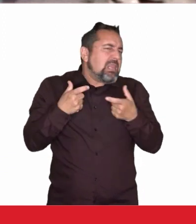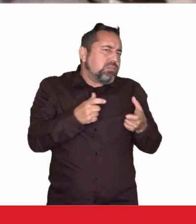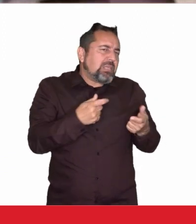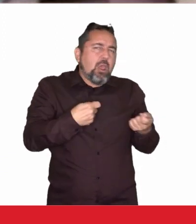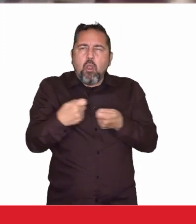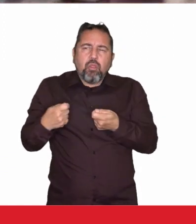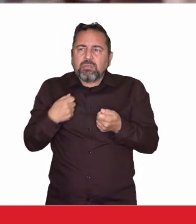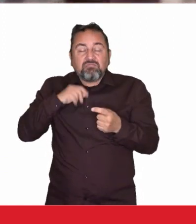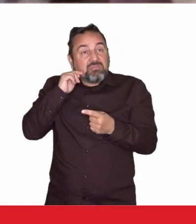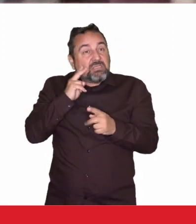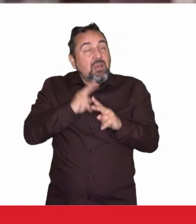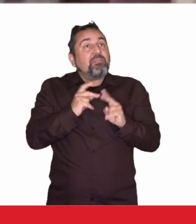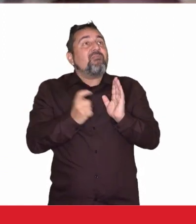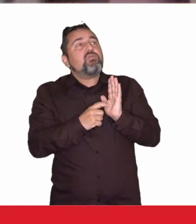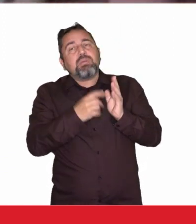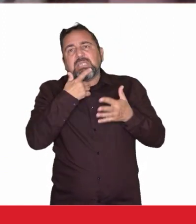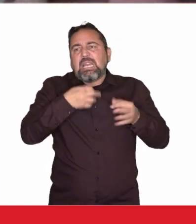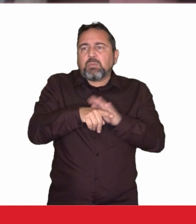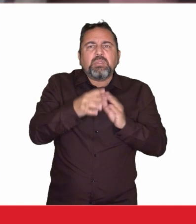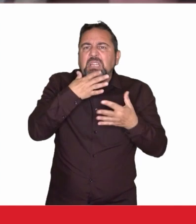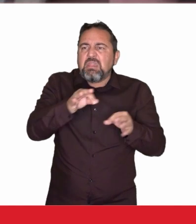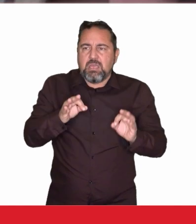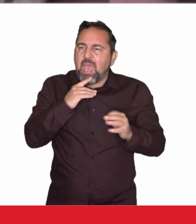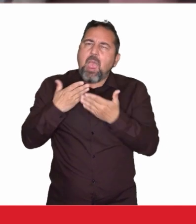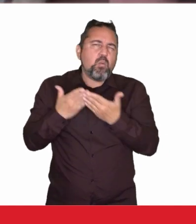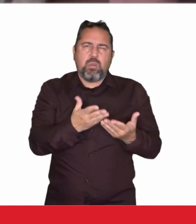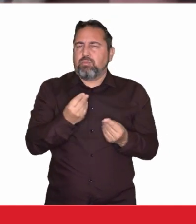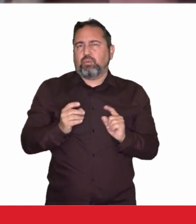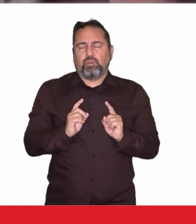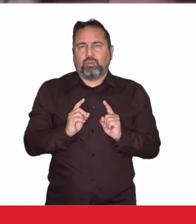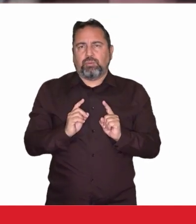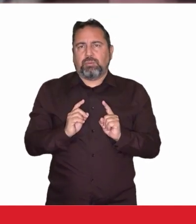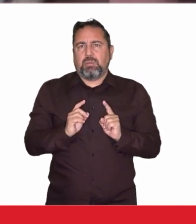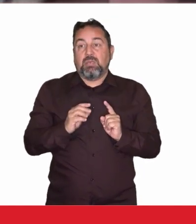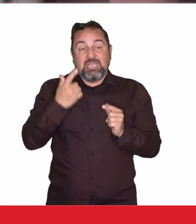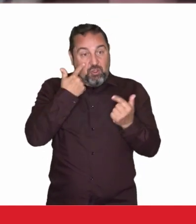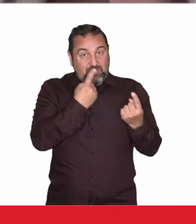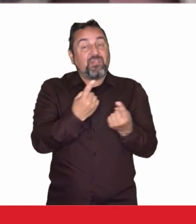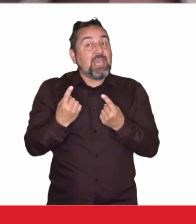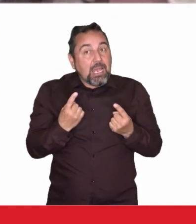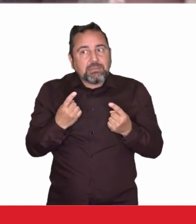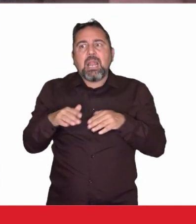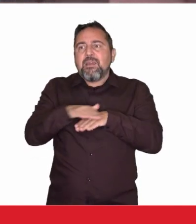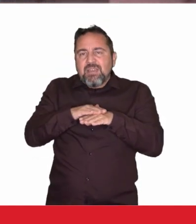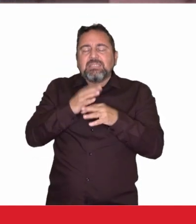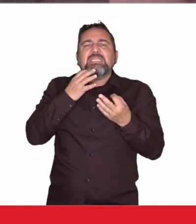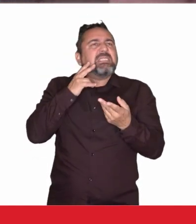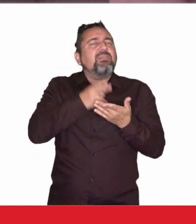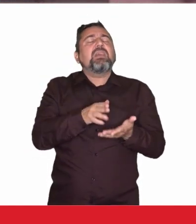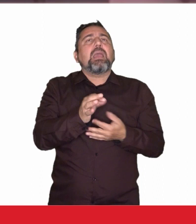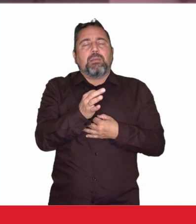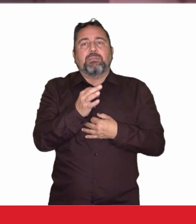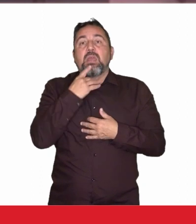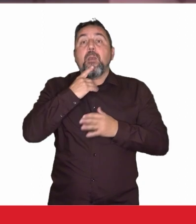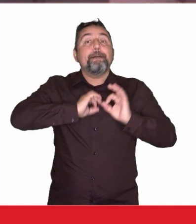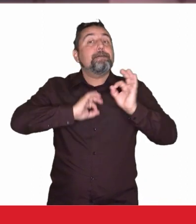tipo de negocios muchas veces encontrar una fórmula de gestión muy sencillita como estas ayuda muchísimo. Si os fijáis, la base